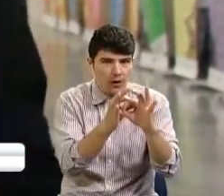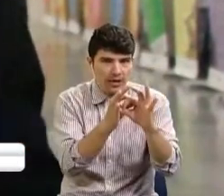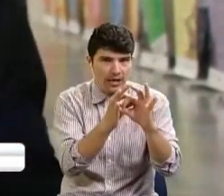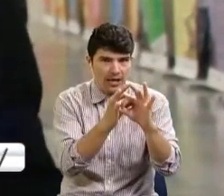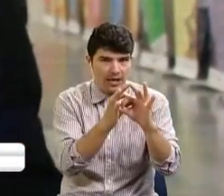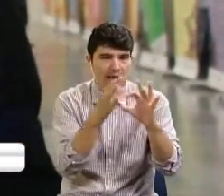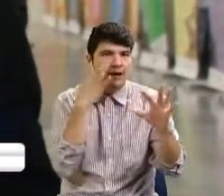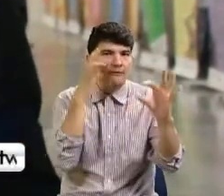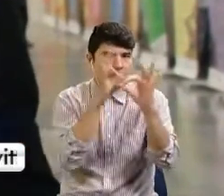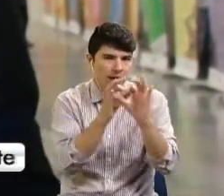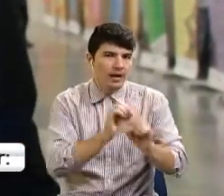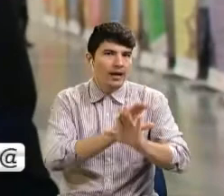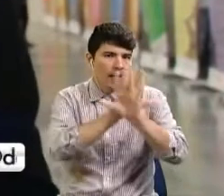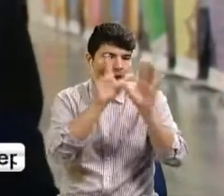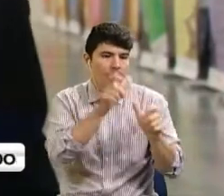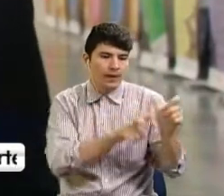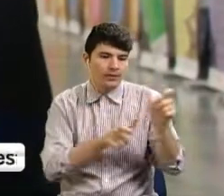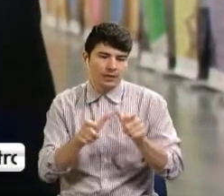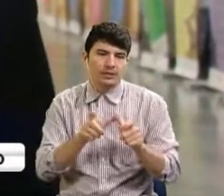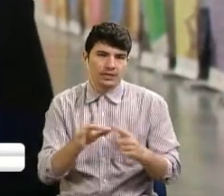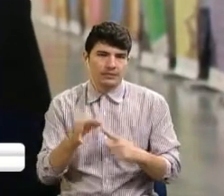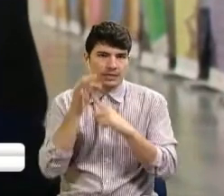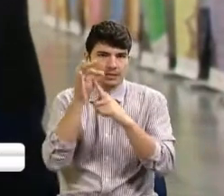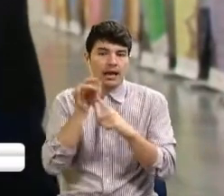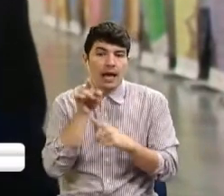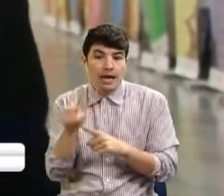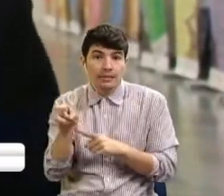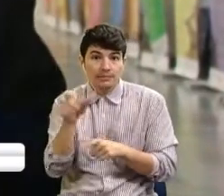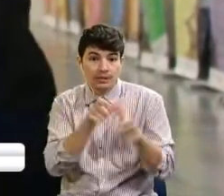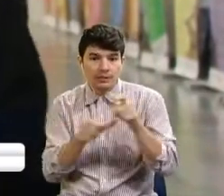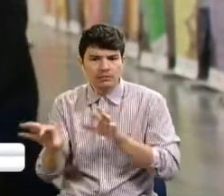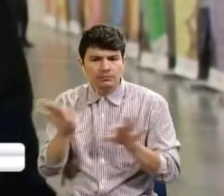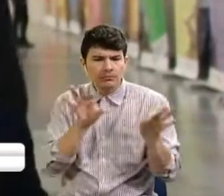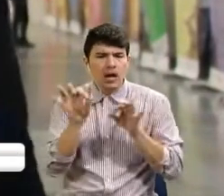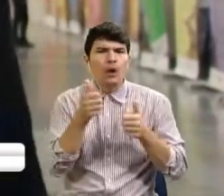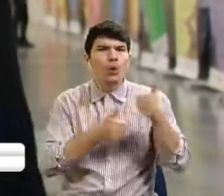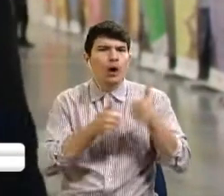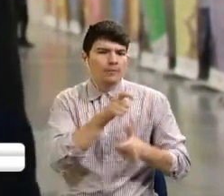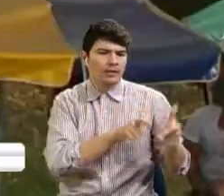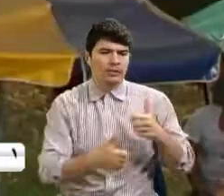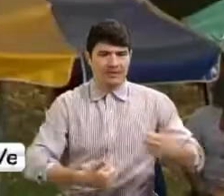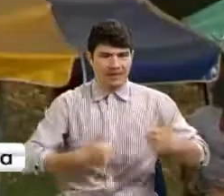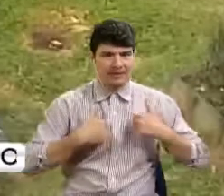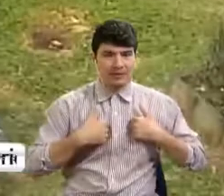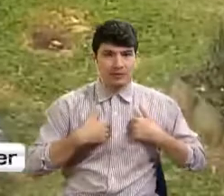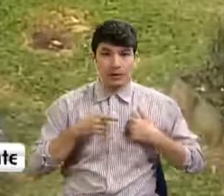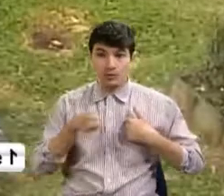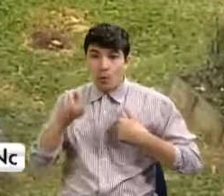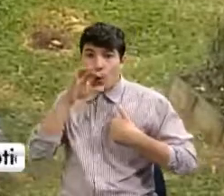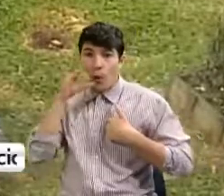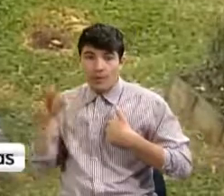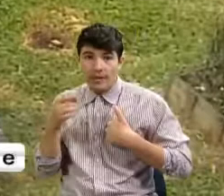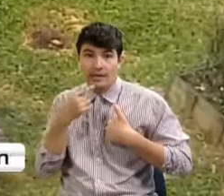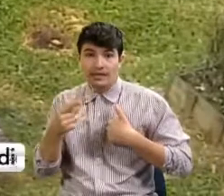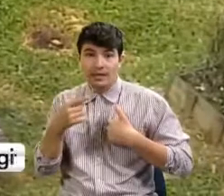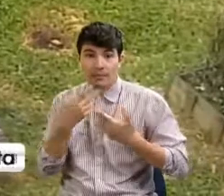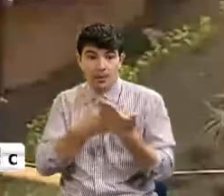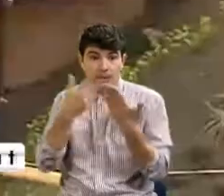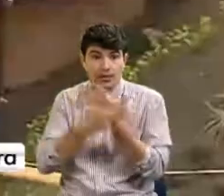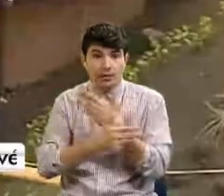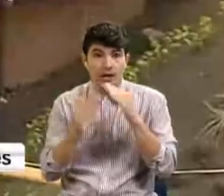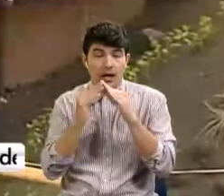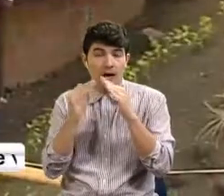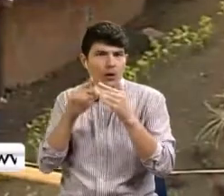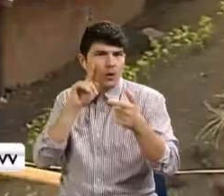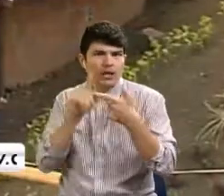especificaciones claras unos datos claros que ellos son los que hacen las elecciones de cuáles podrían ser los beneficiarios el congresista señaló que con estos proyectos se